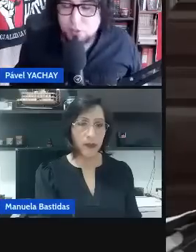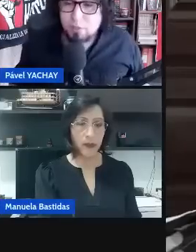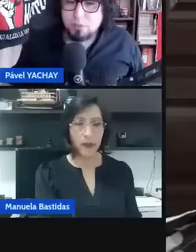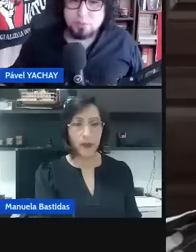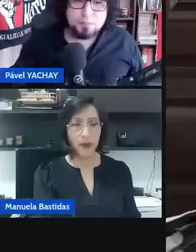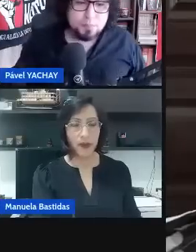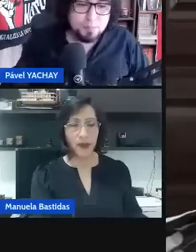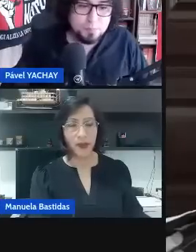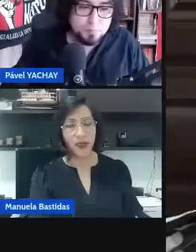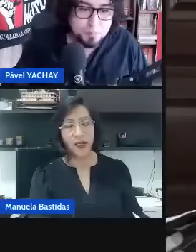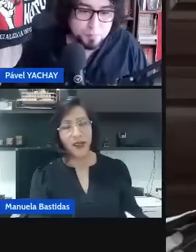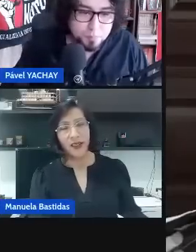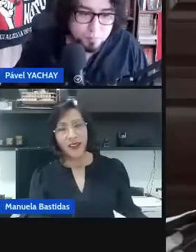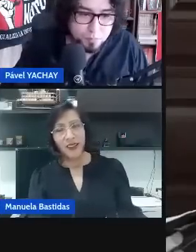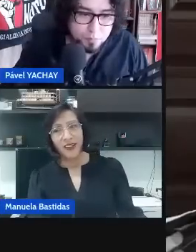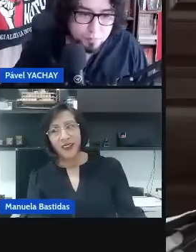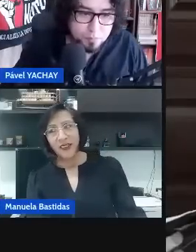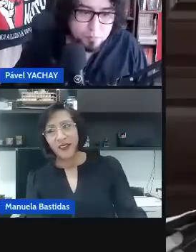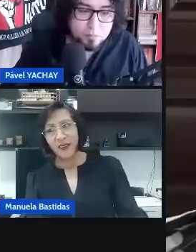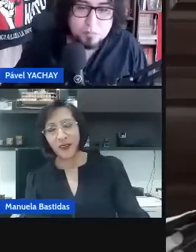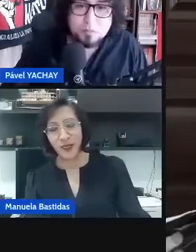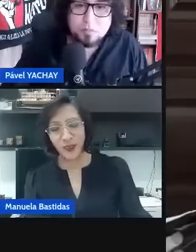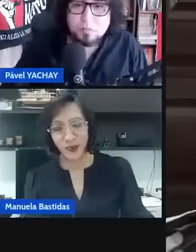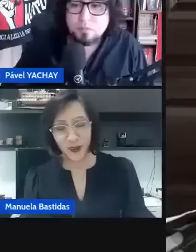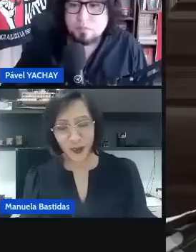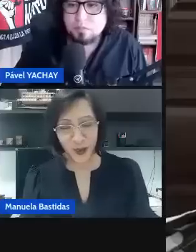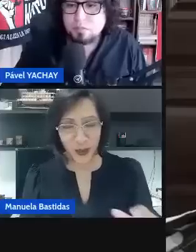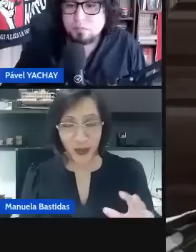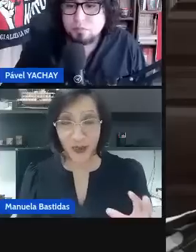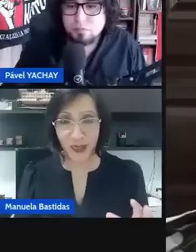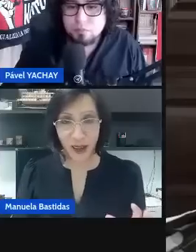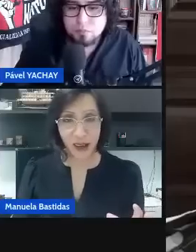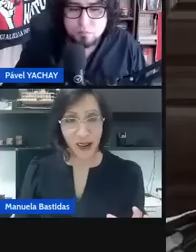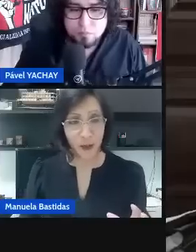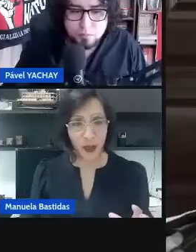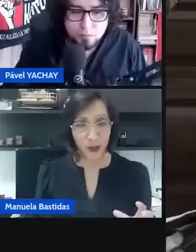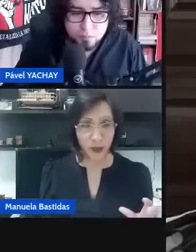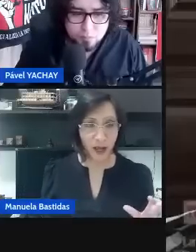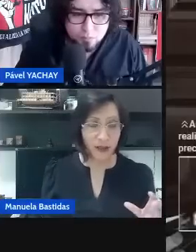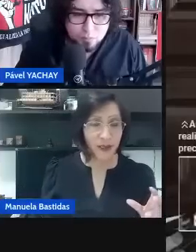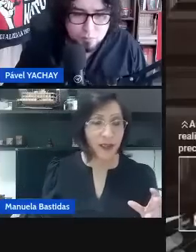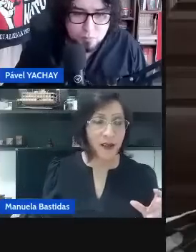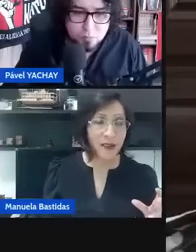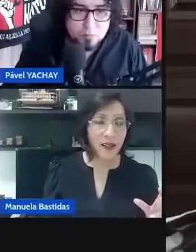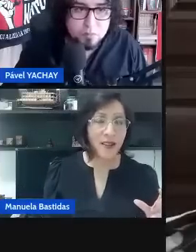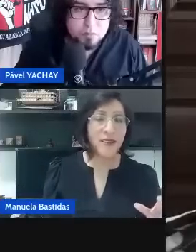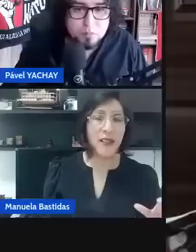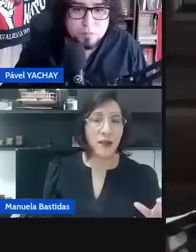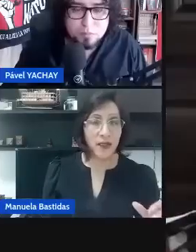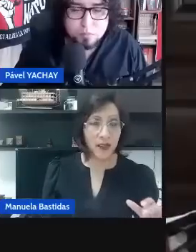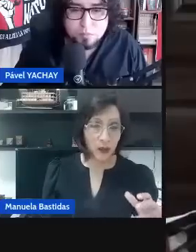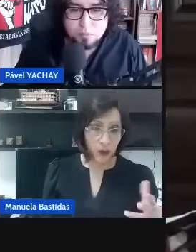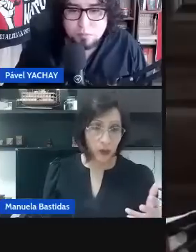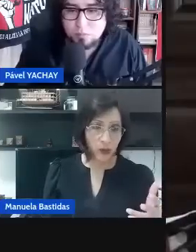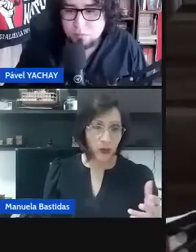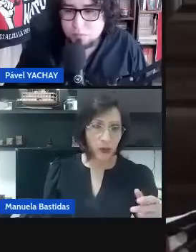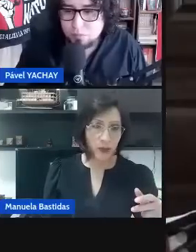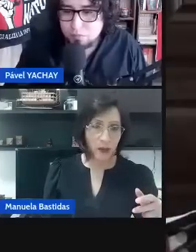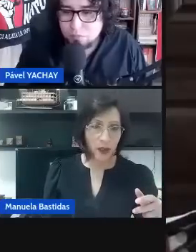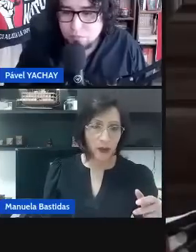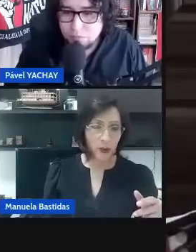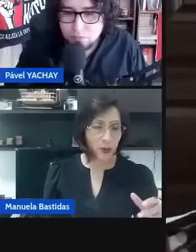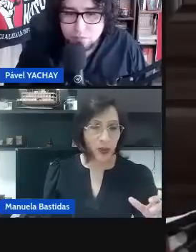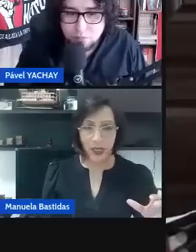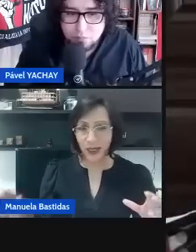te escuchamos yo creo son temas tan apasionantes tan reales y a la vez tan